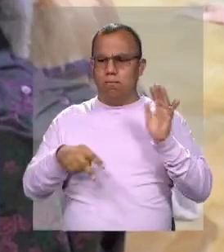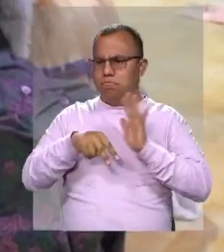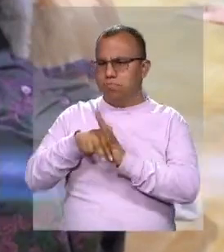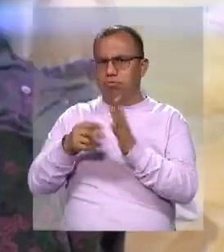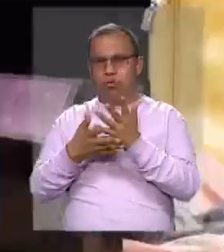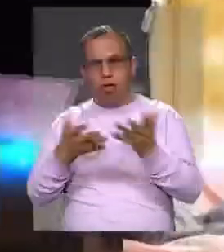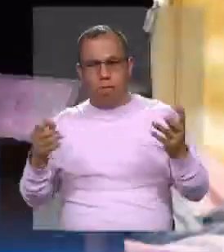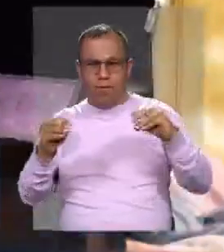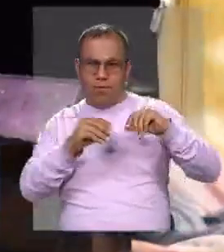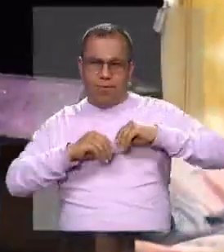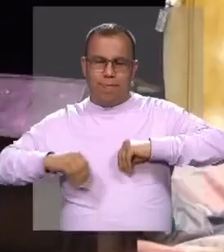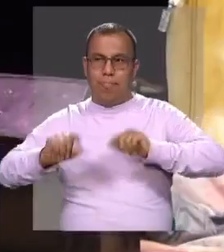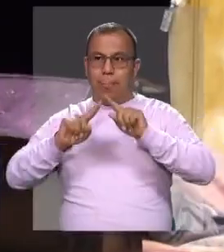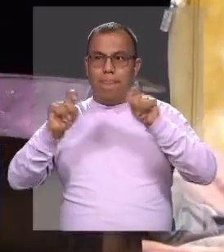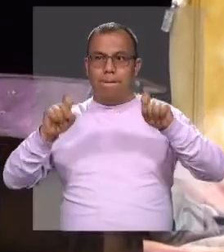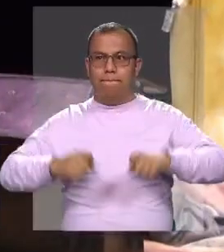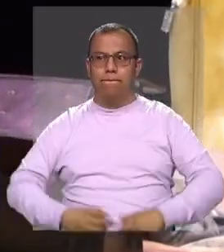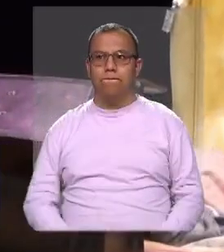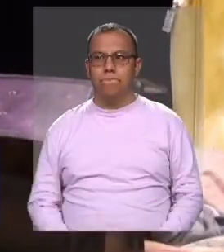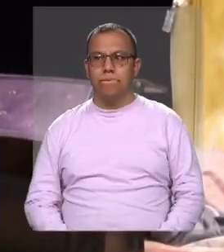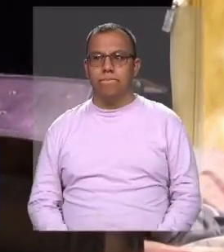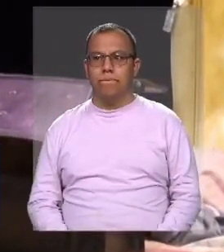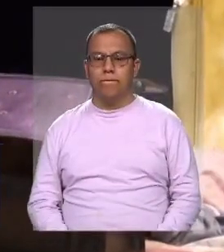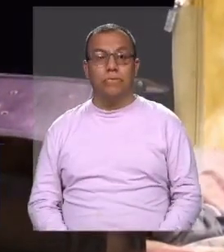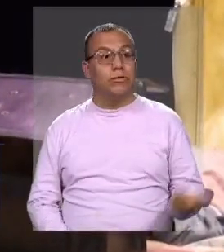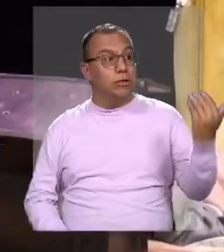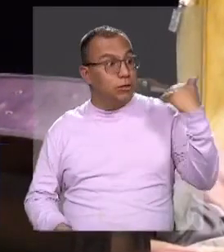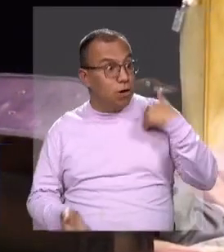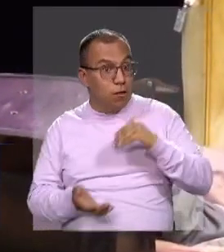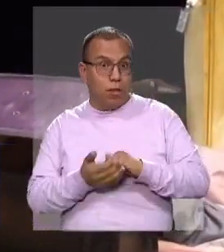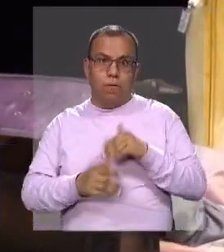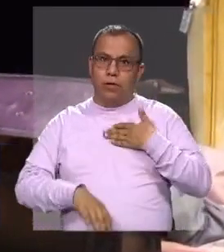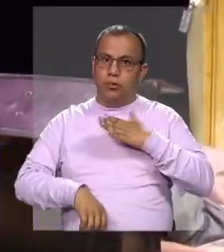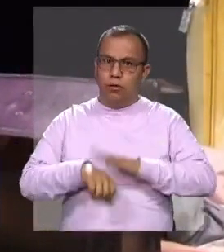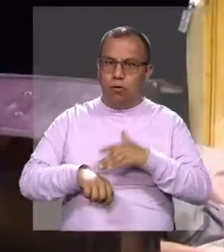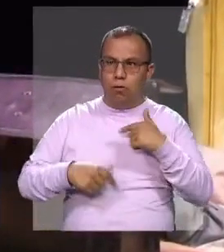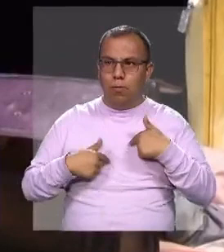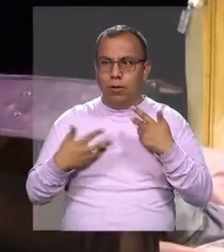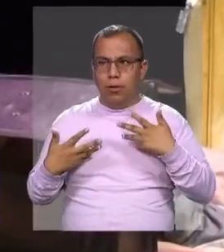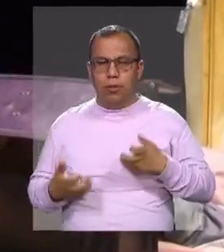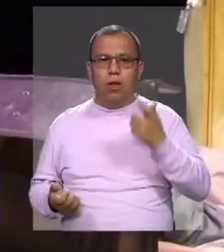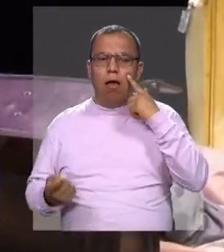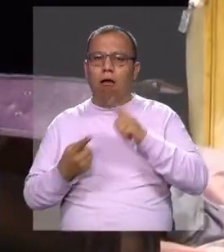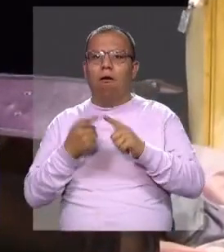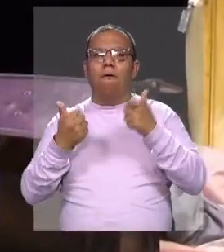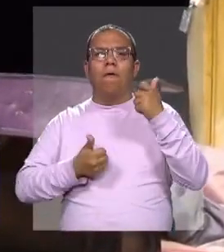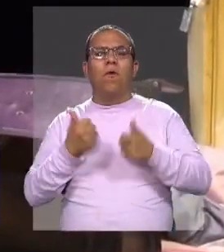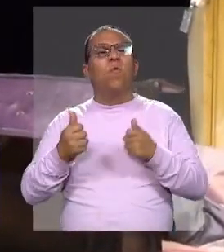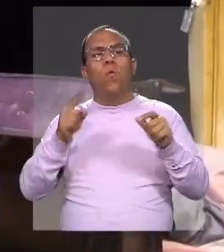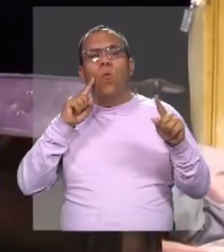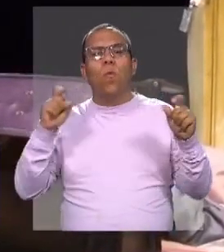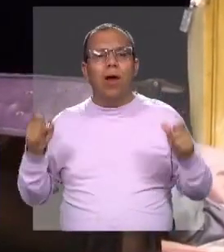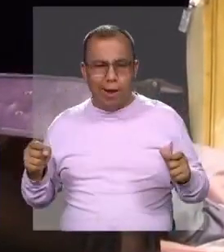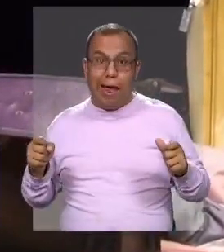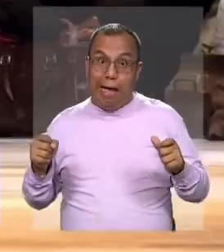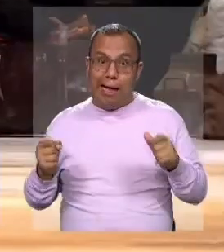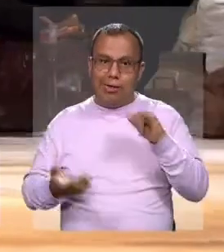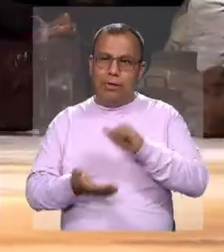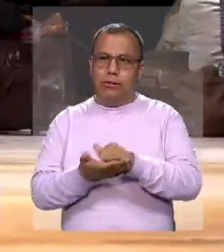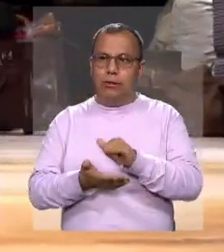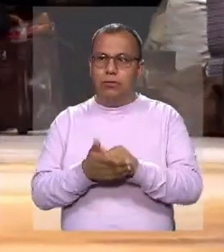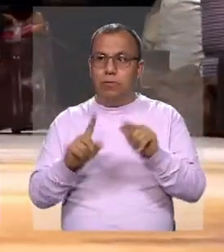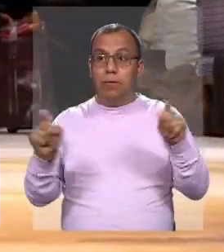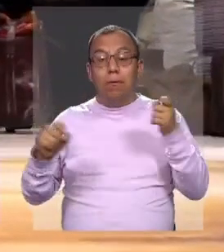de tierras. Llegaron y me sacaron tierras después alemanes y yo quiero que ustedes dejen aquí a mí en tierra. Pero más que un